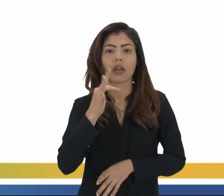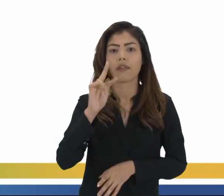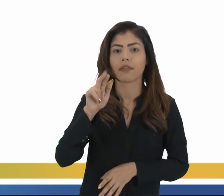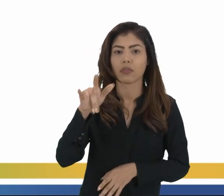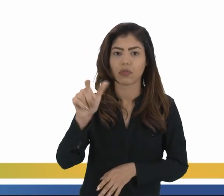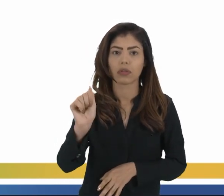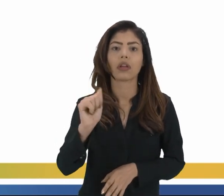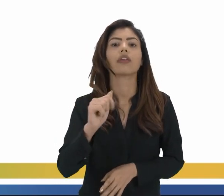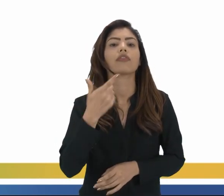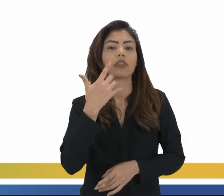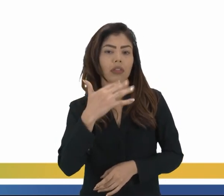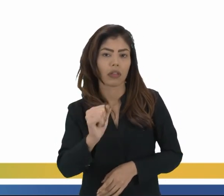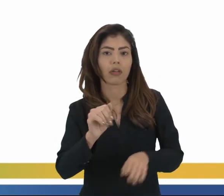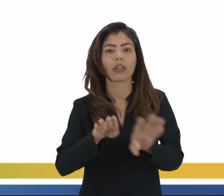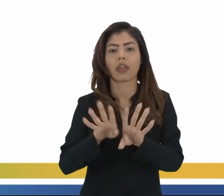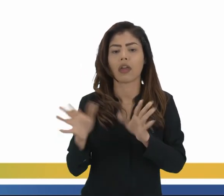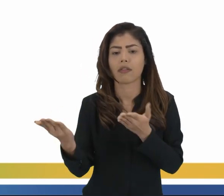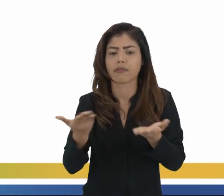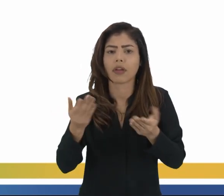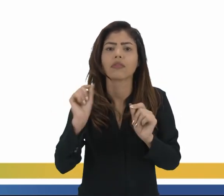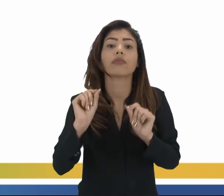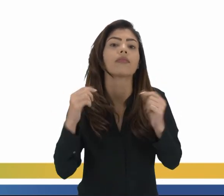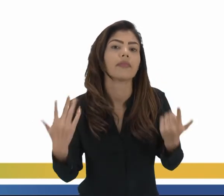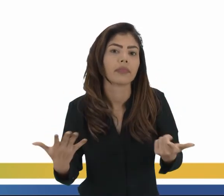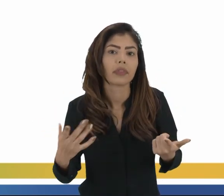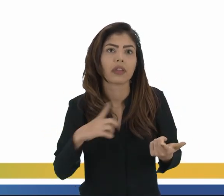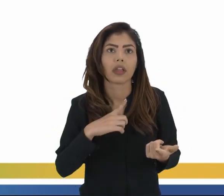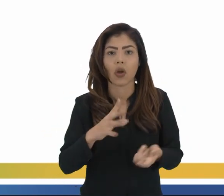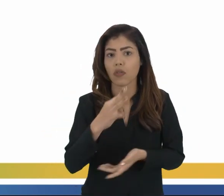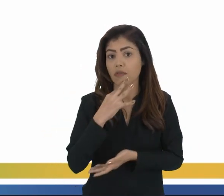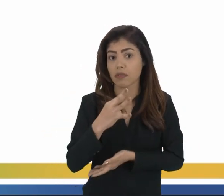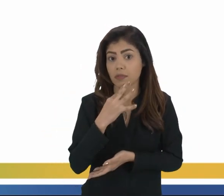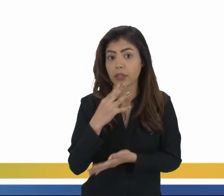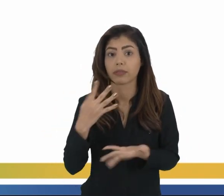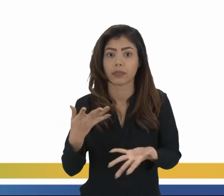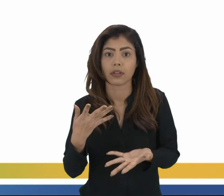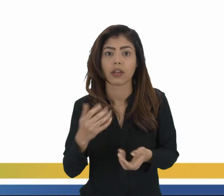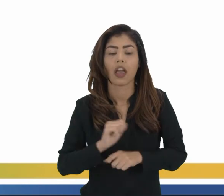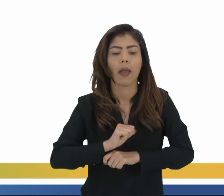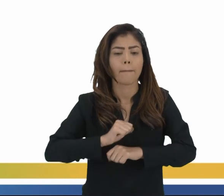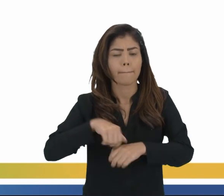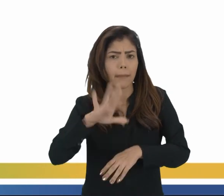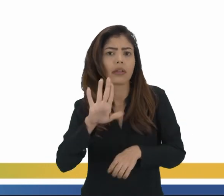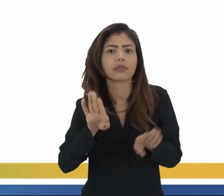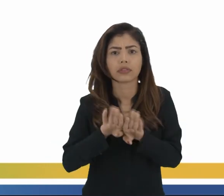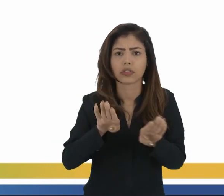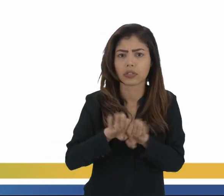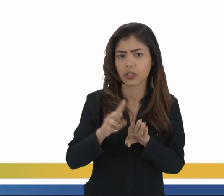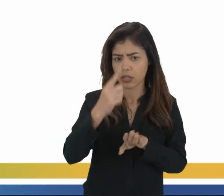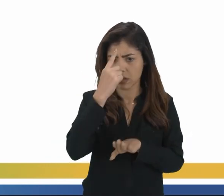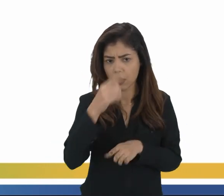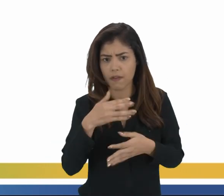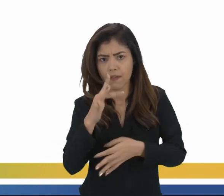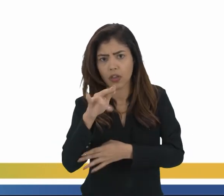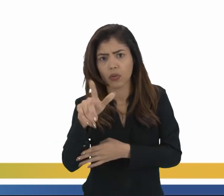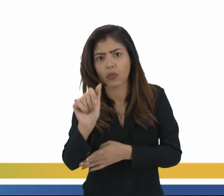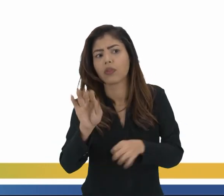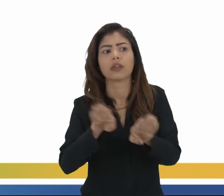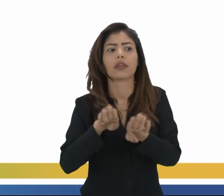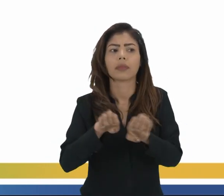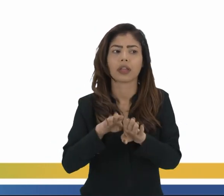de lenguaje está en el facto de que tal conocimiento, además de compreender figuras, es